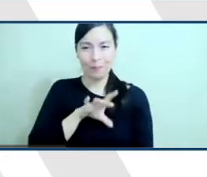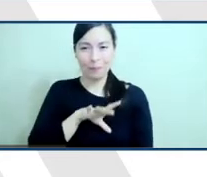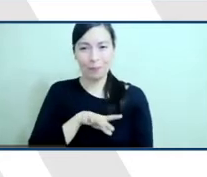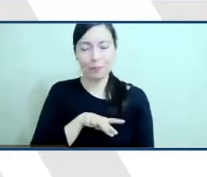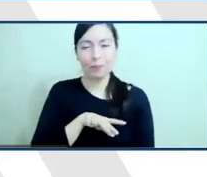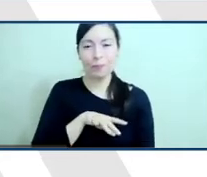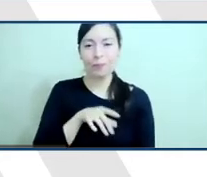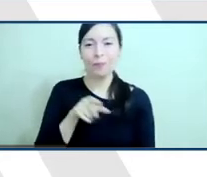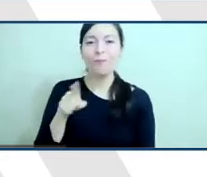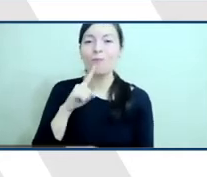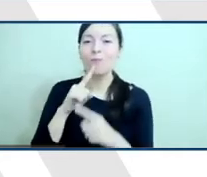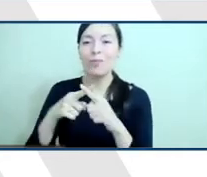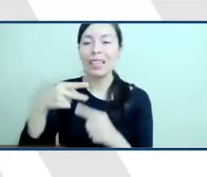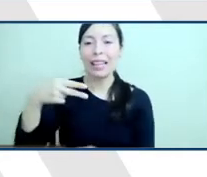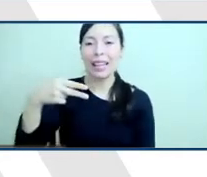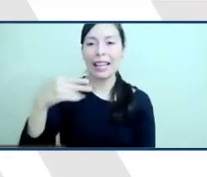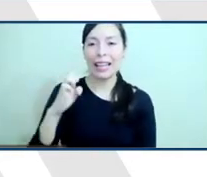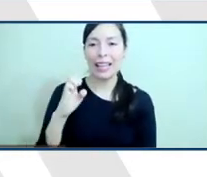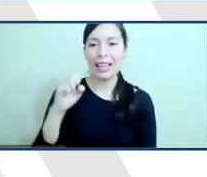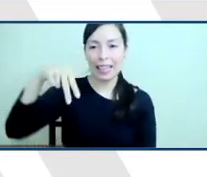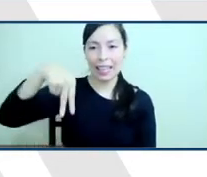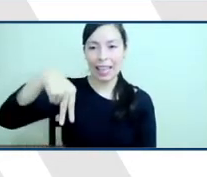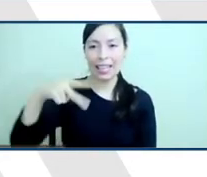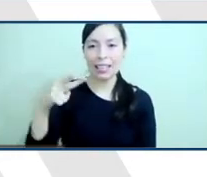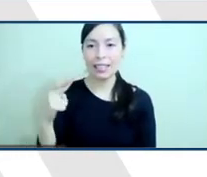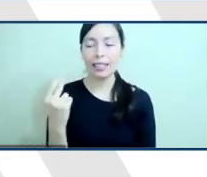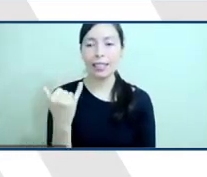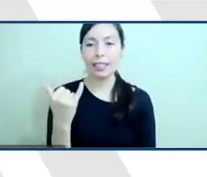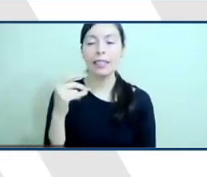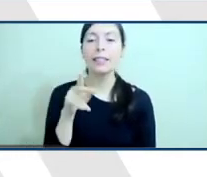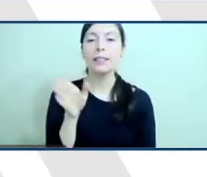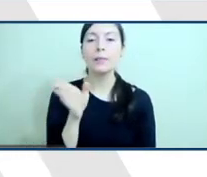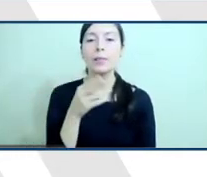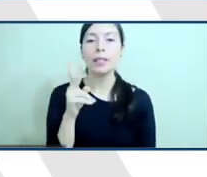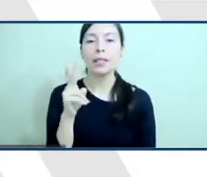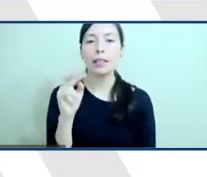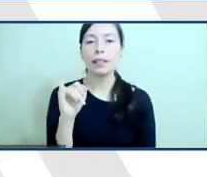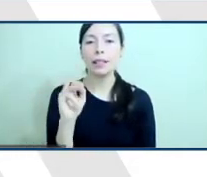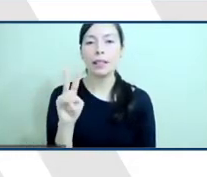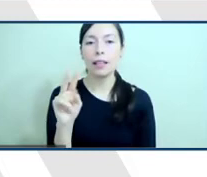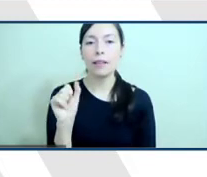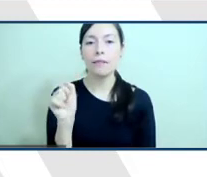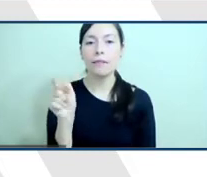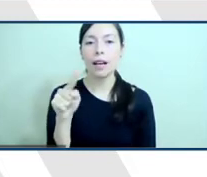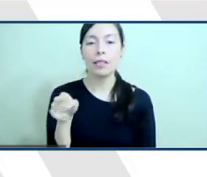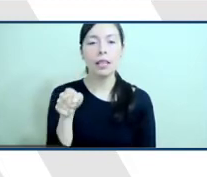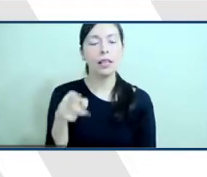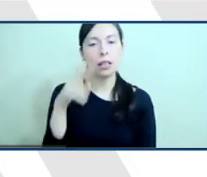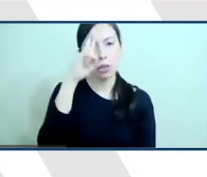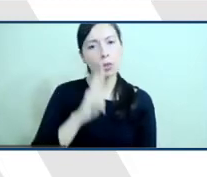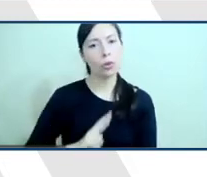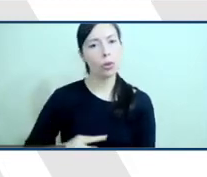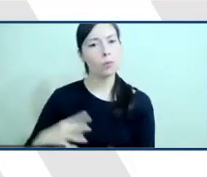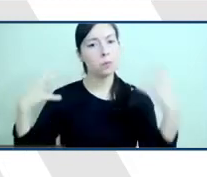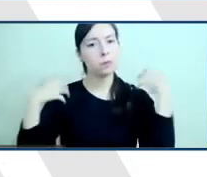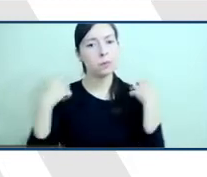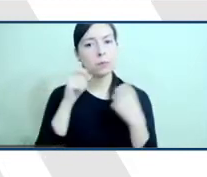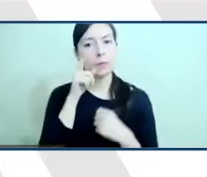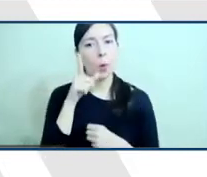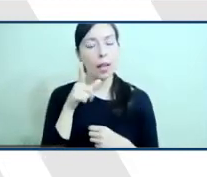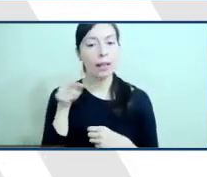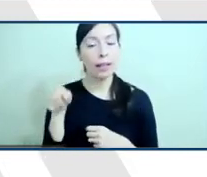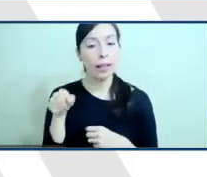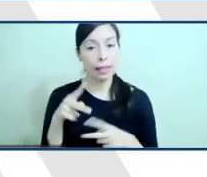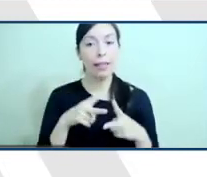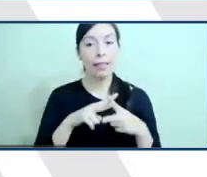es Henry Rivas, estuvo buscando cuál fue su rol en el proyecto. Al parecer él era un técnico de